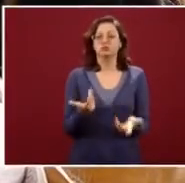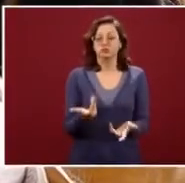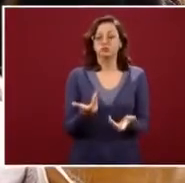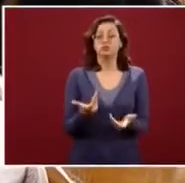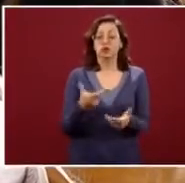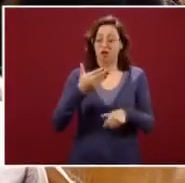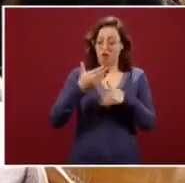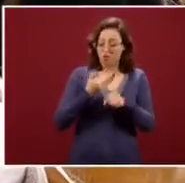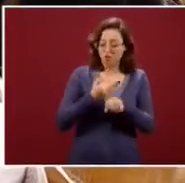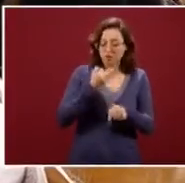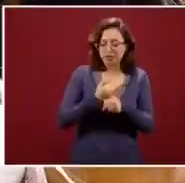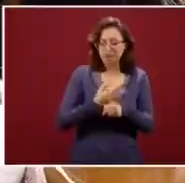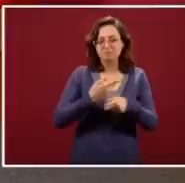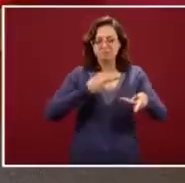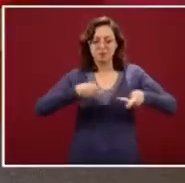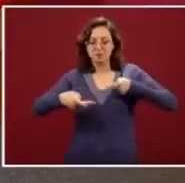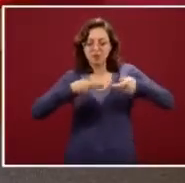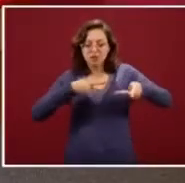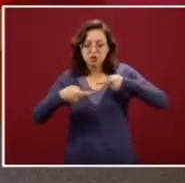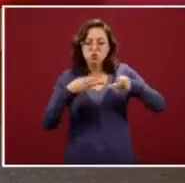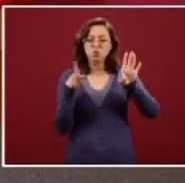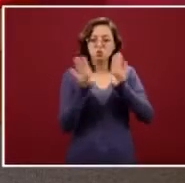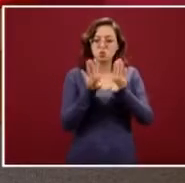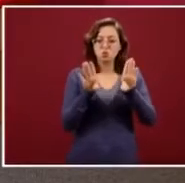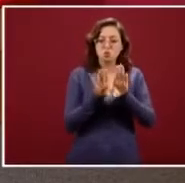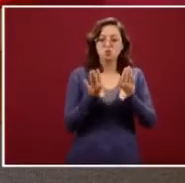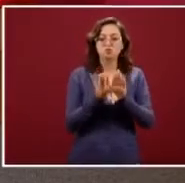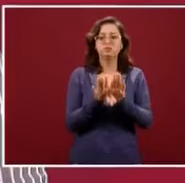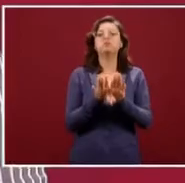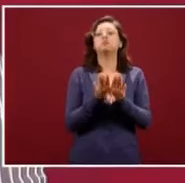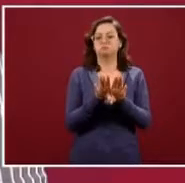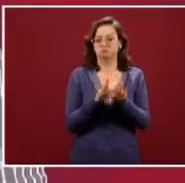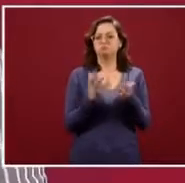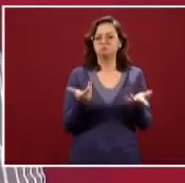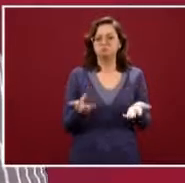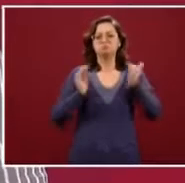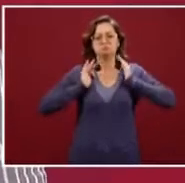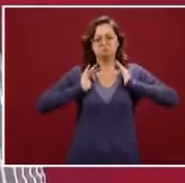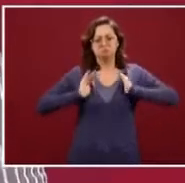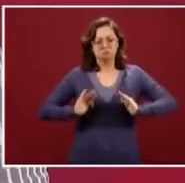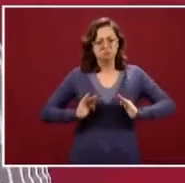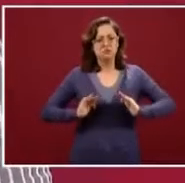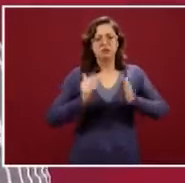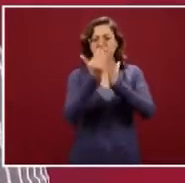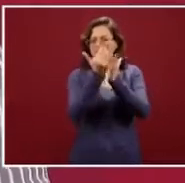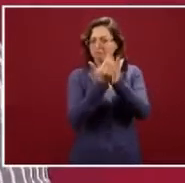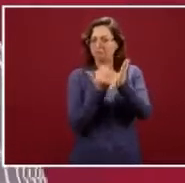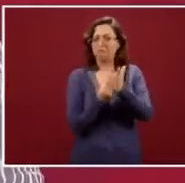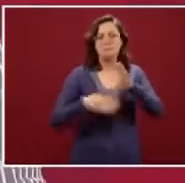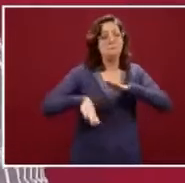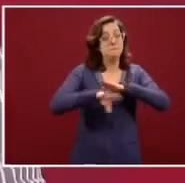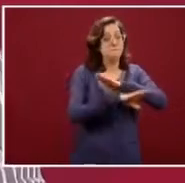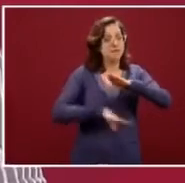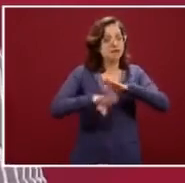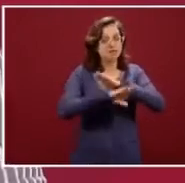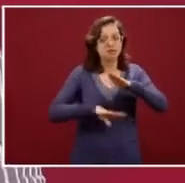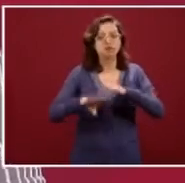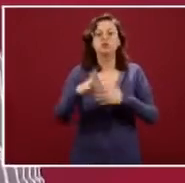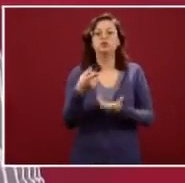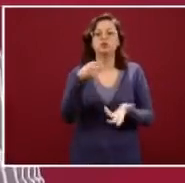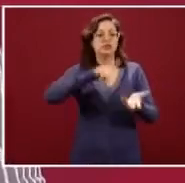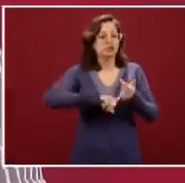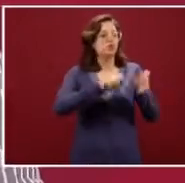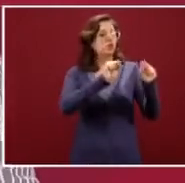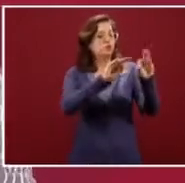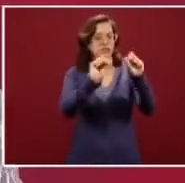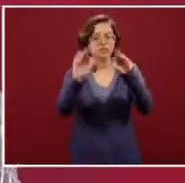momentos y parece que hasta el momento tenemos una importante tranquilidad de que esos protocolos existen, de que se conocen al interior de